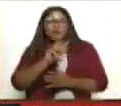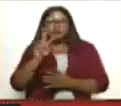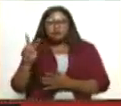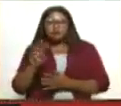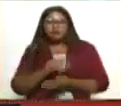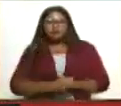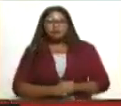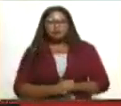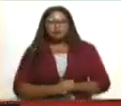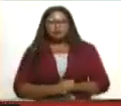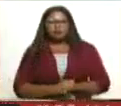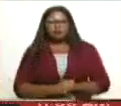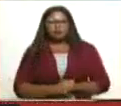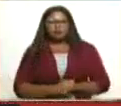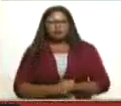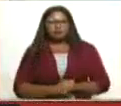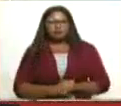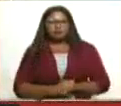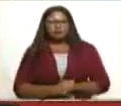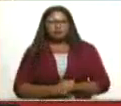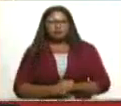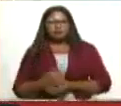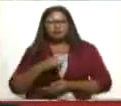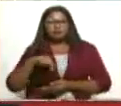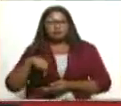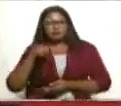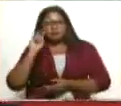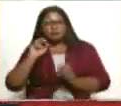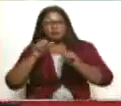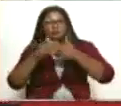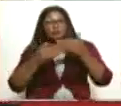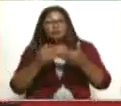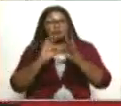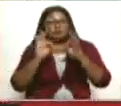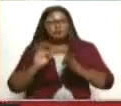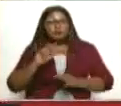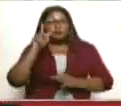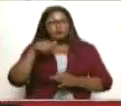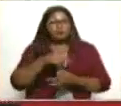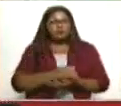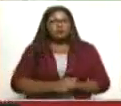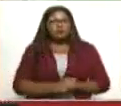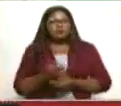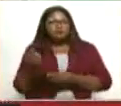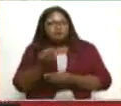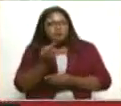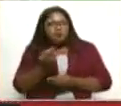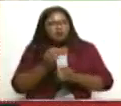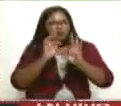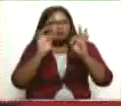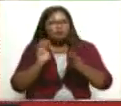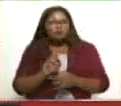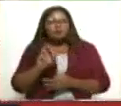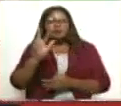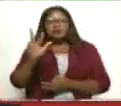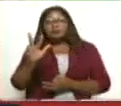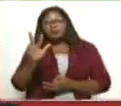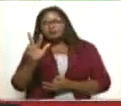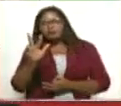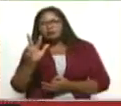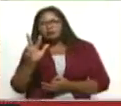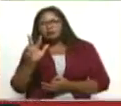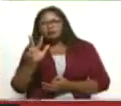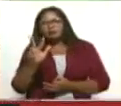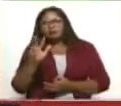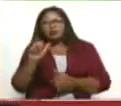decía aquí anteriormente, bueno, hemos estado en los tres ciclos previos